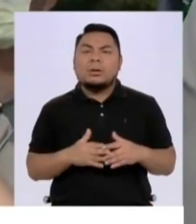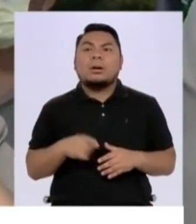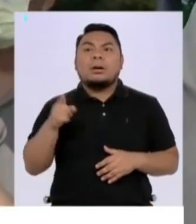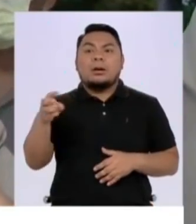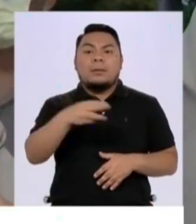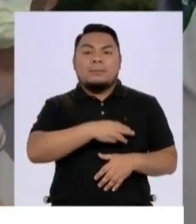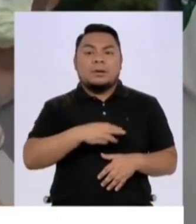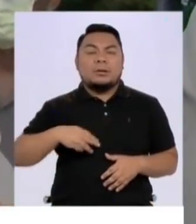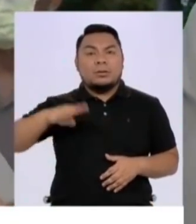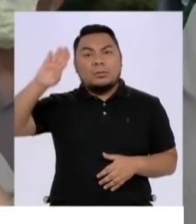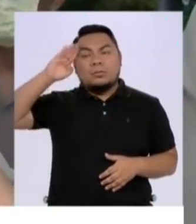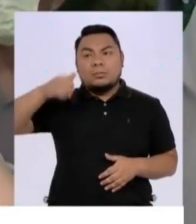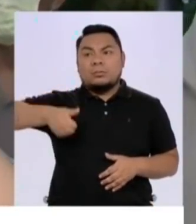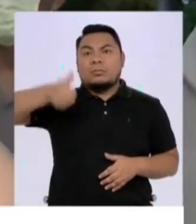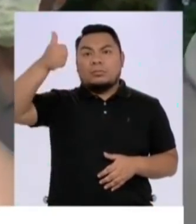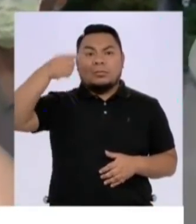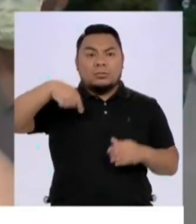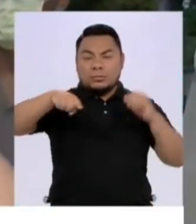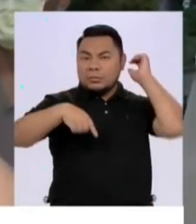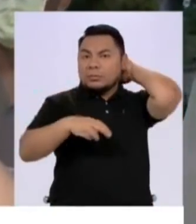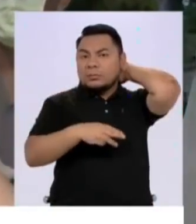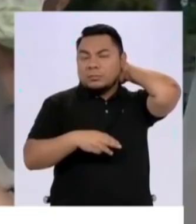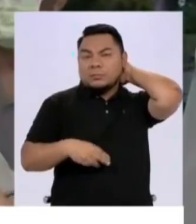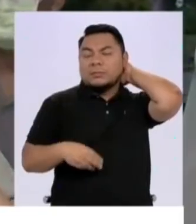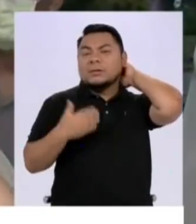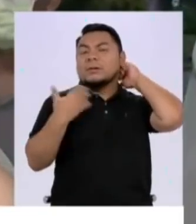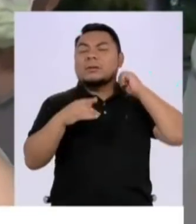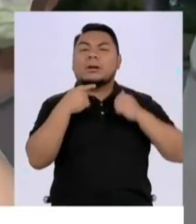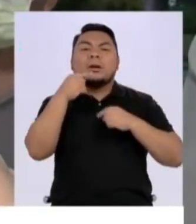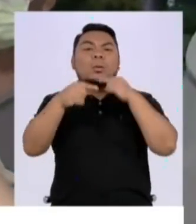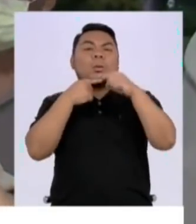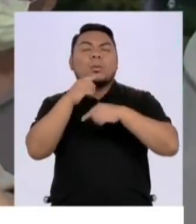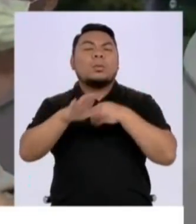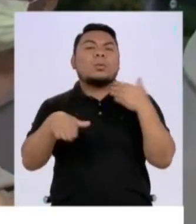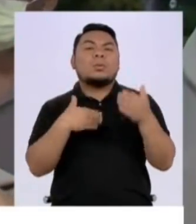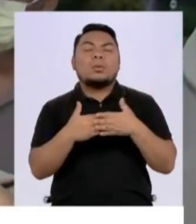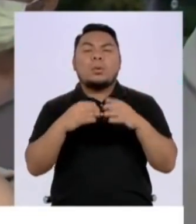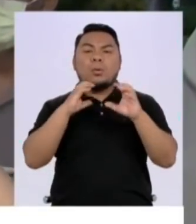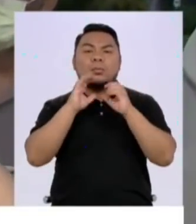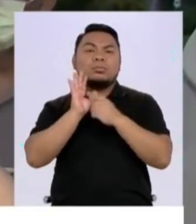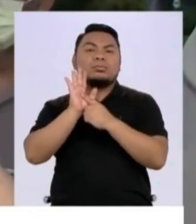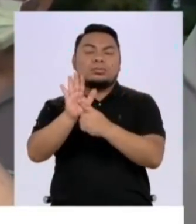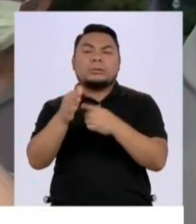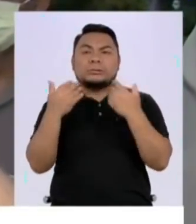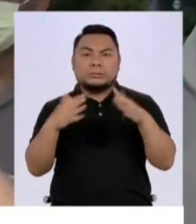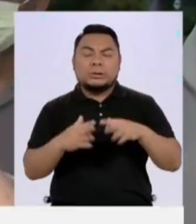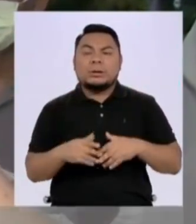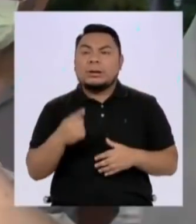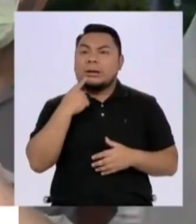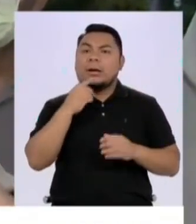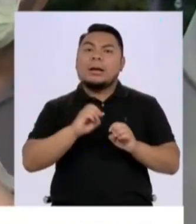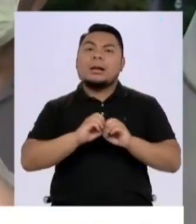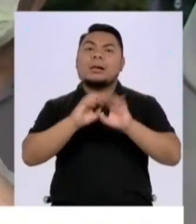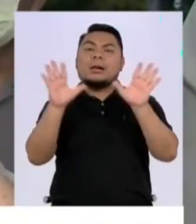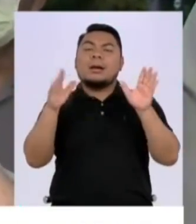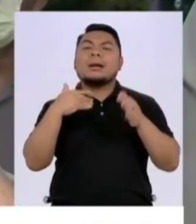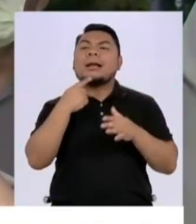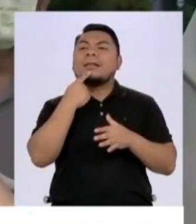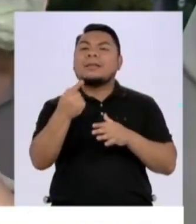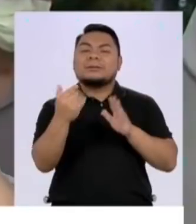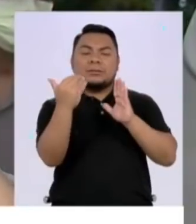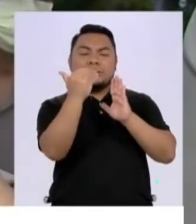ministro de Defensa, el señor ministro del Interior han dado mayores detalles, y hay un comunicado al respecto, donde claramente se